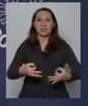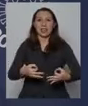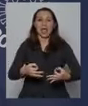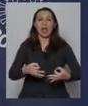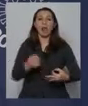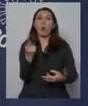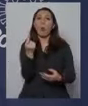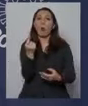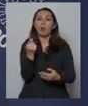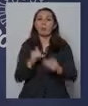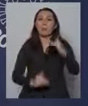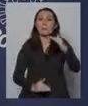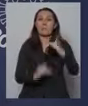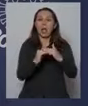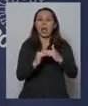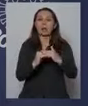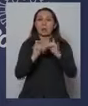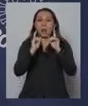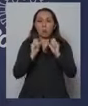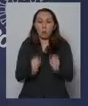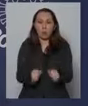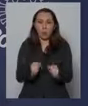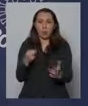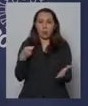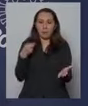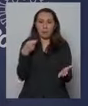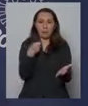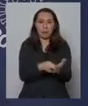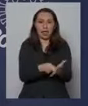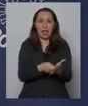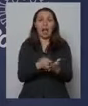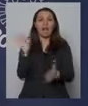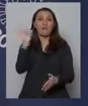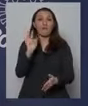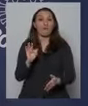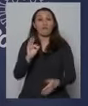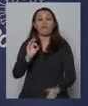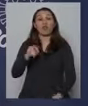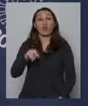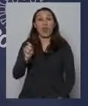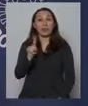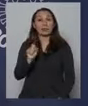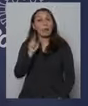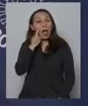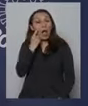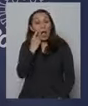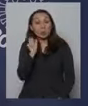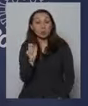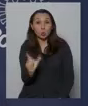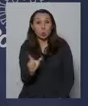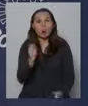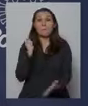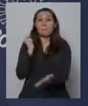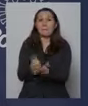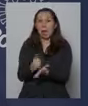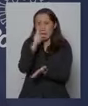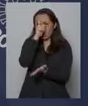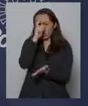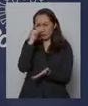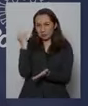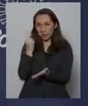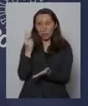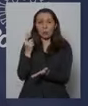el precio máximo al cual FONASA pagará a cada una de las clínicas en